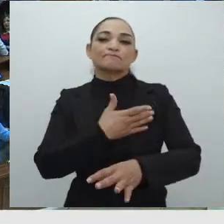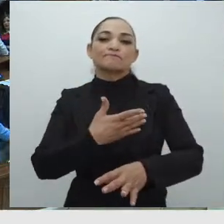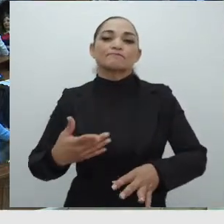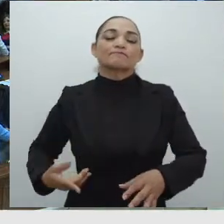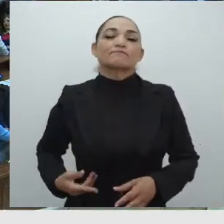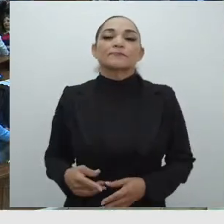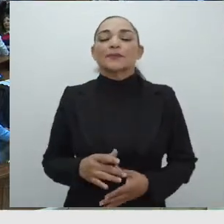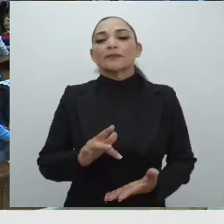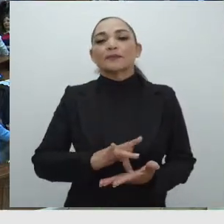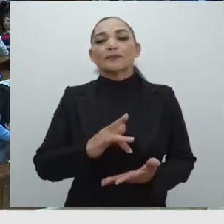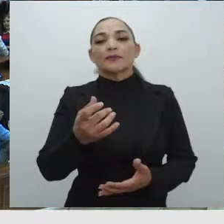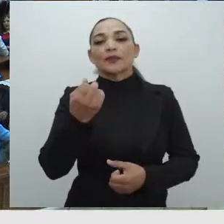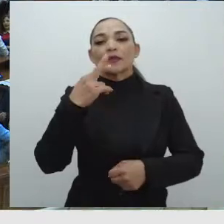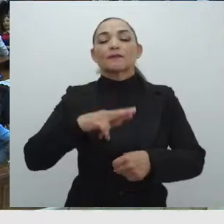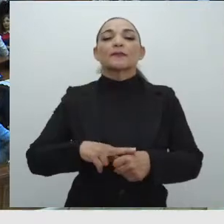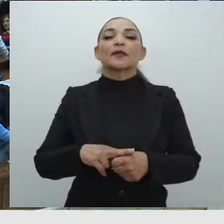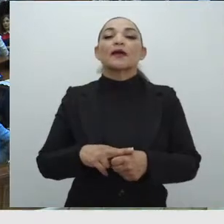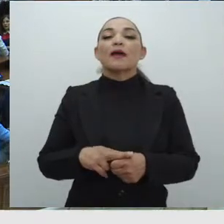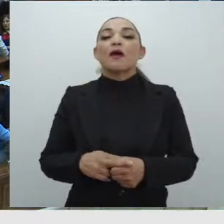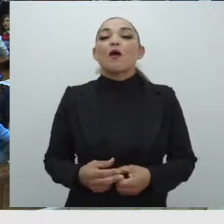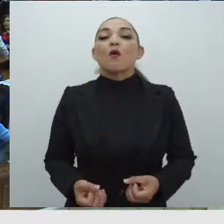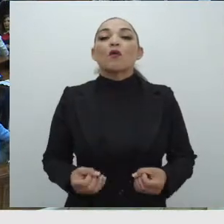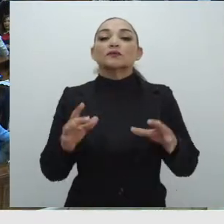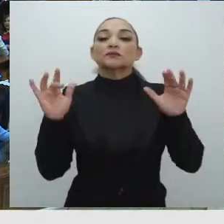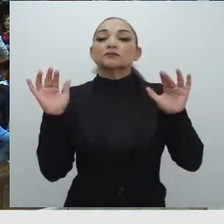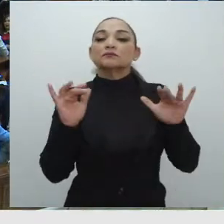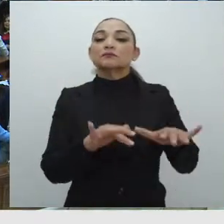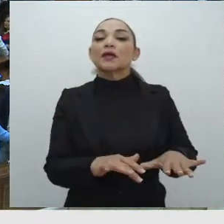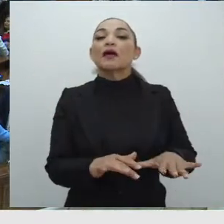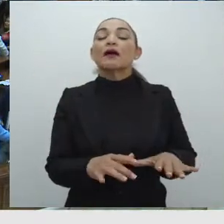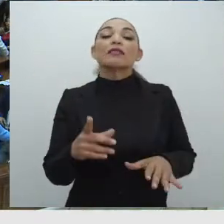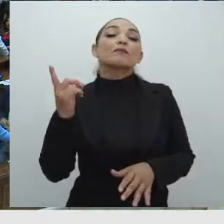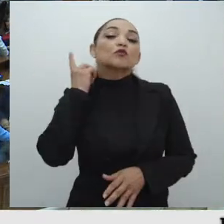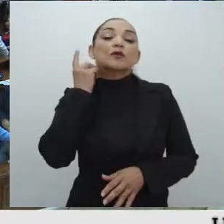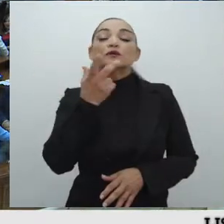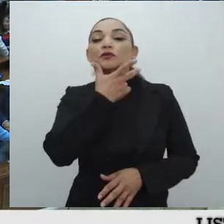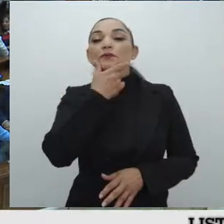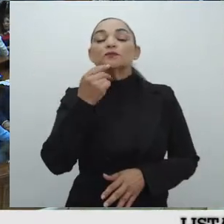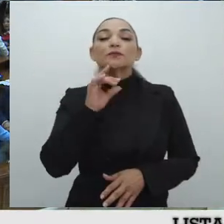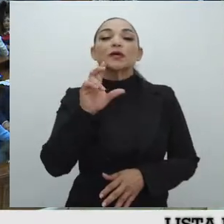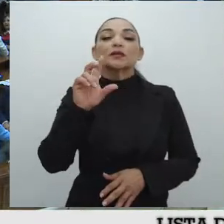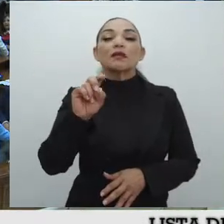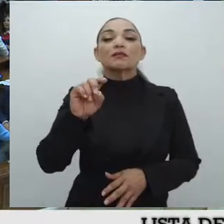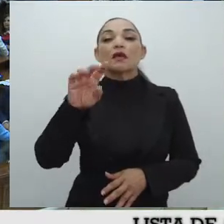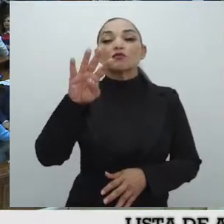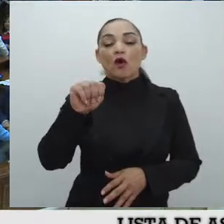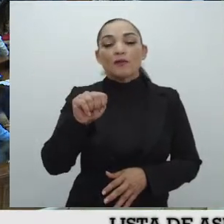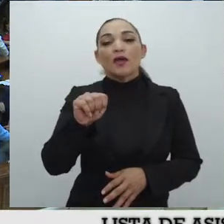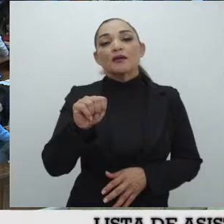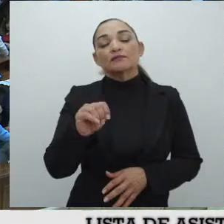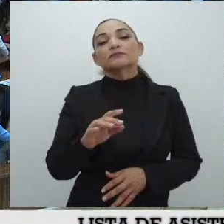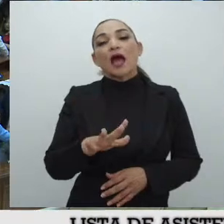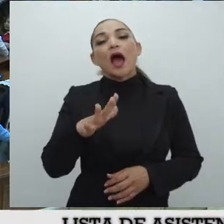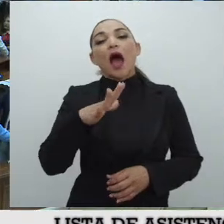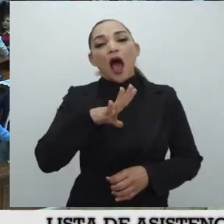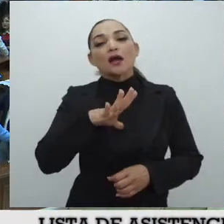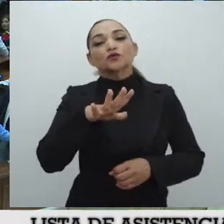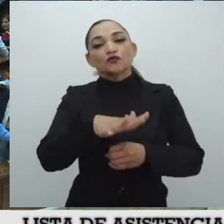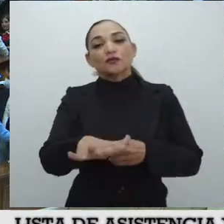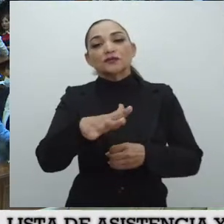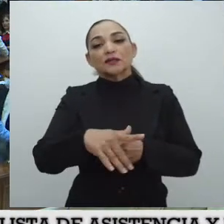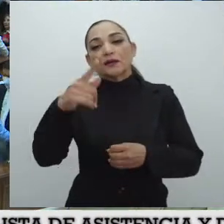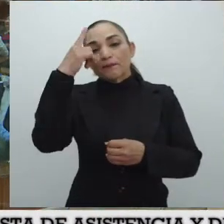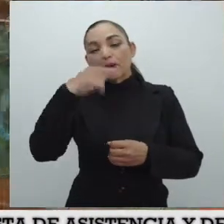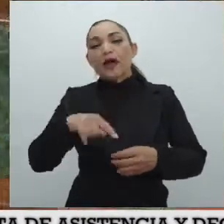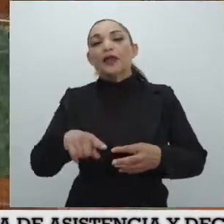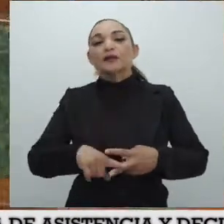secretaria. Con la asistencia de 39 diputadas y diputados, existe quórum y da principio a esta sesión, siendo las